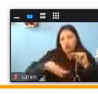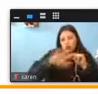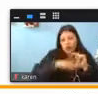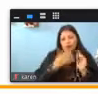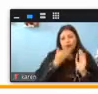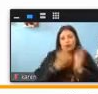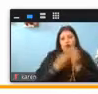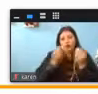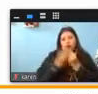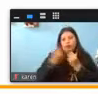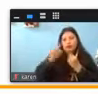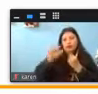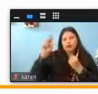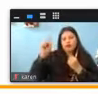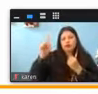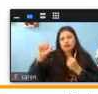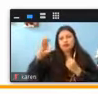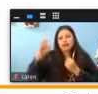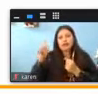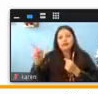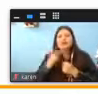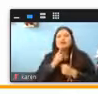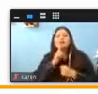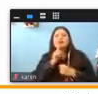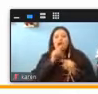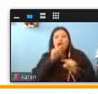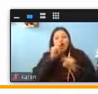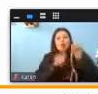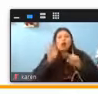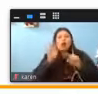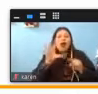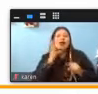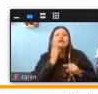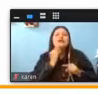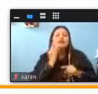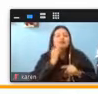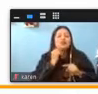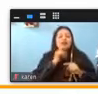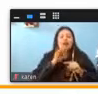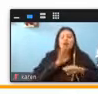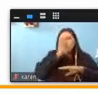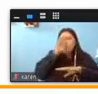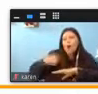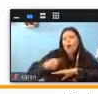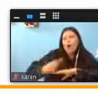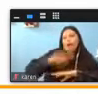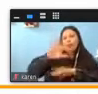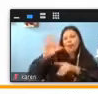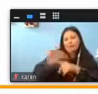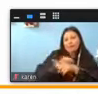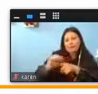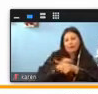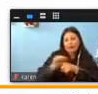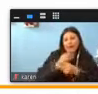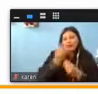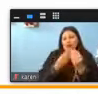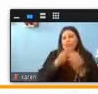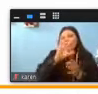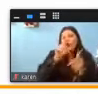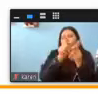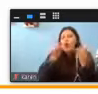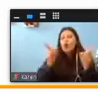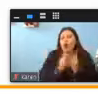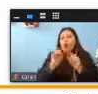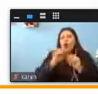Sensat mencionaba algunas de las experiencias rituales o prácticas que se realizan en los lugares o en